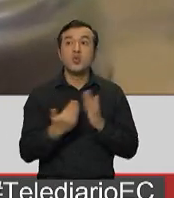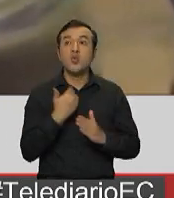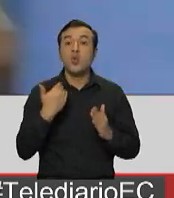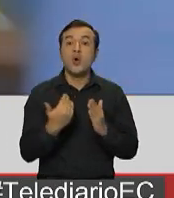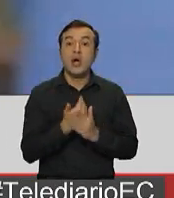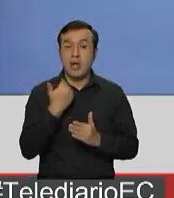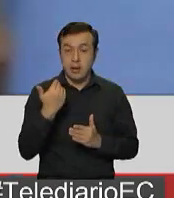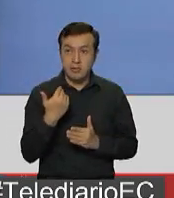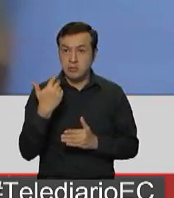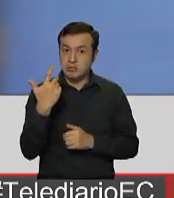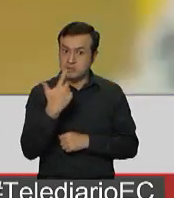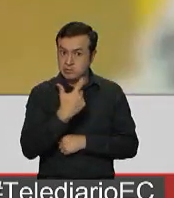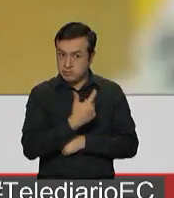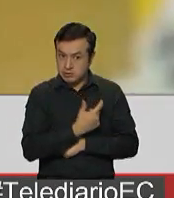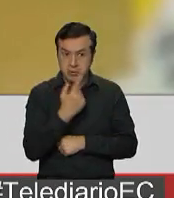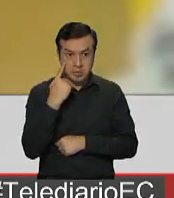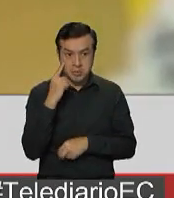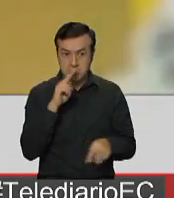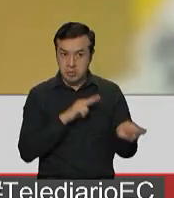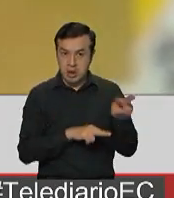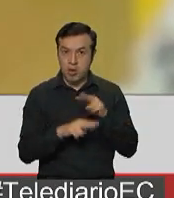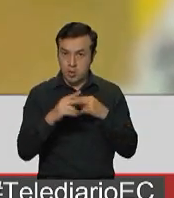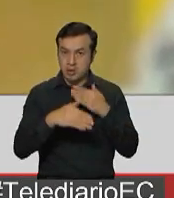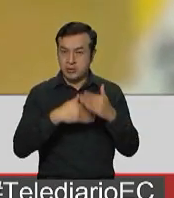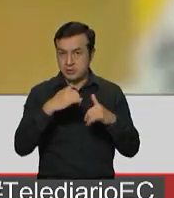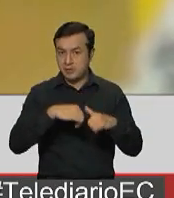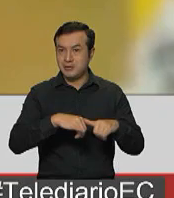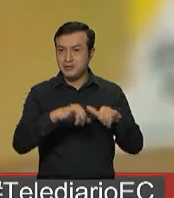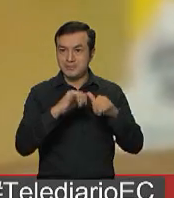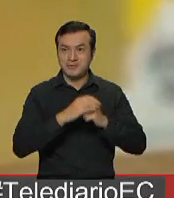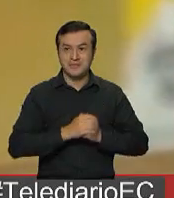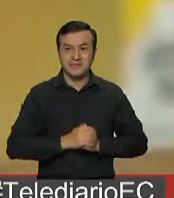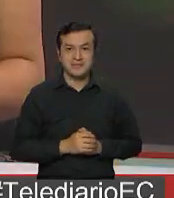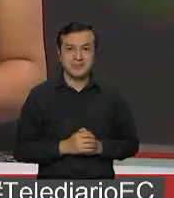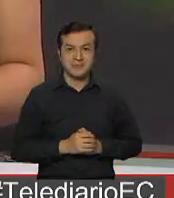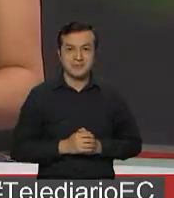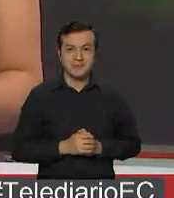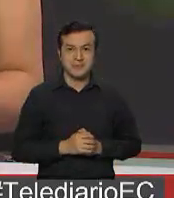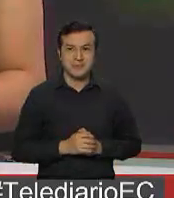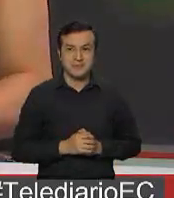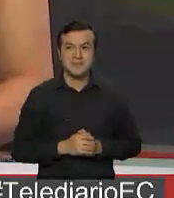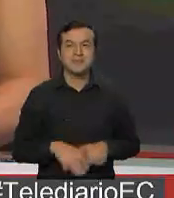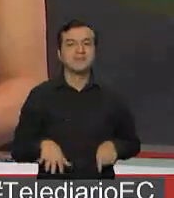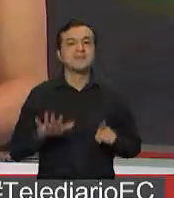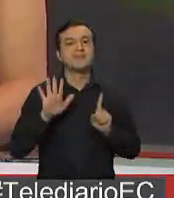las inmunizaciones. Fernanda de la Bastida, Ecuador TV.